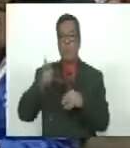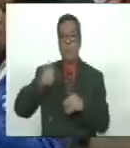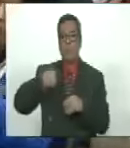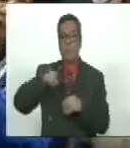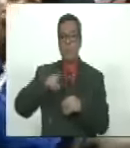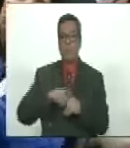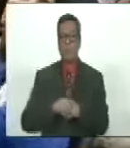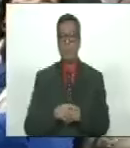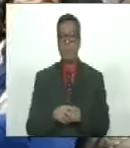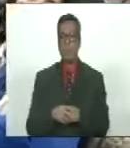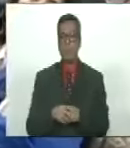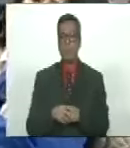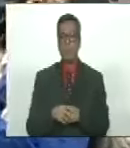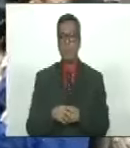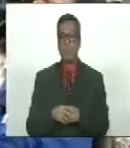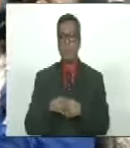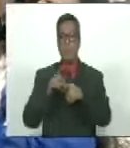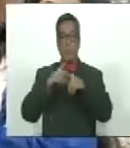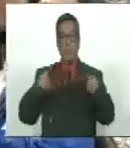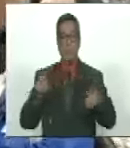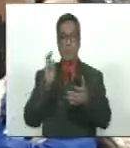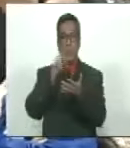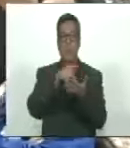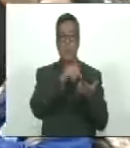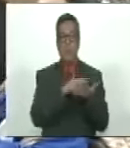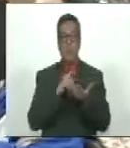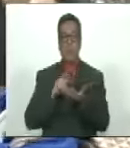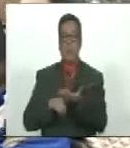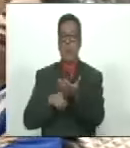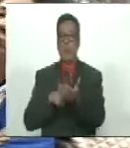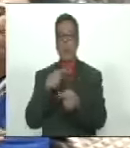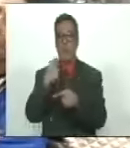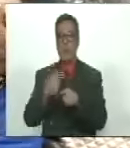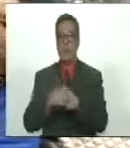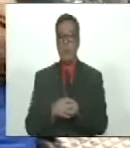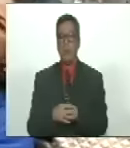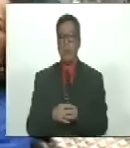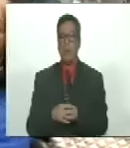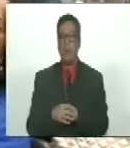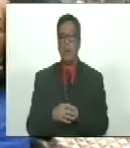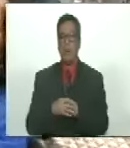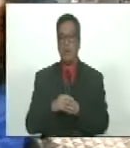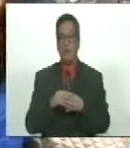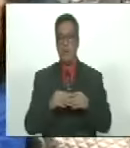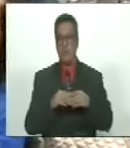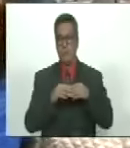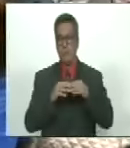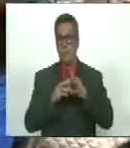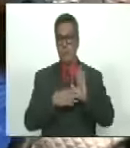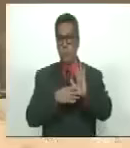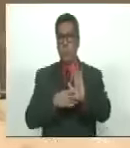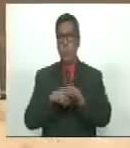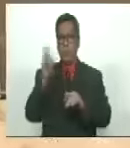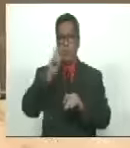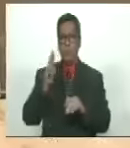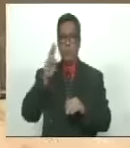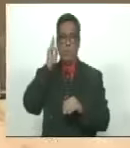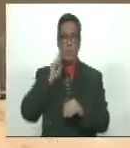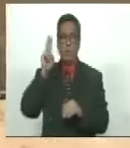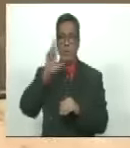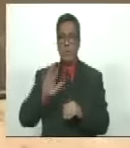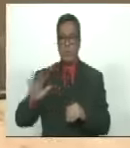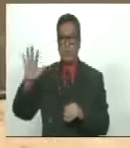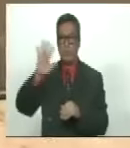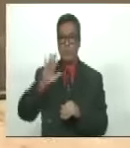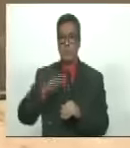tenemos de democracia participativa y protagónica. Este es el espíritu de la República Bolivariana